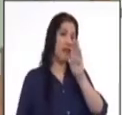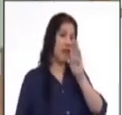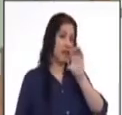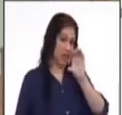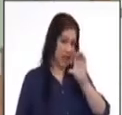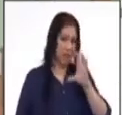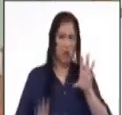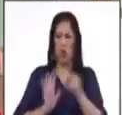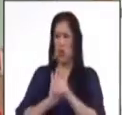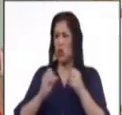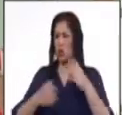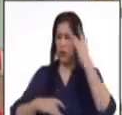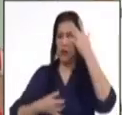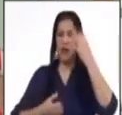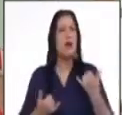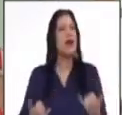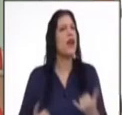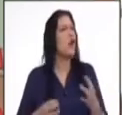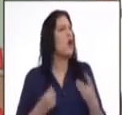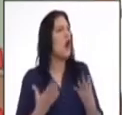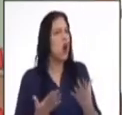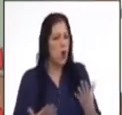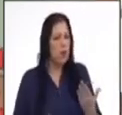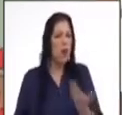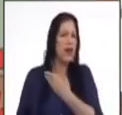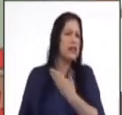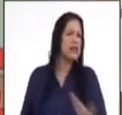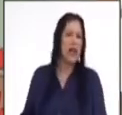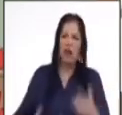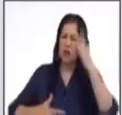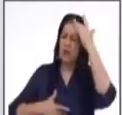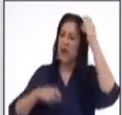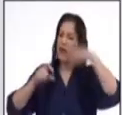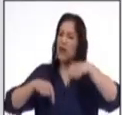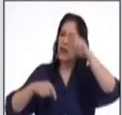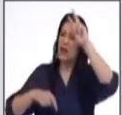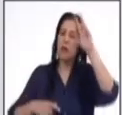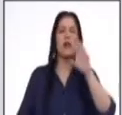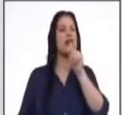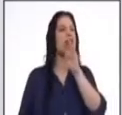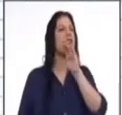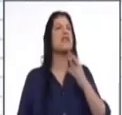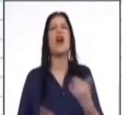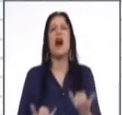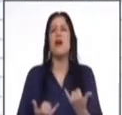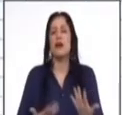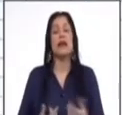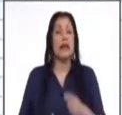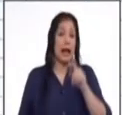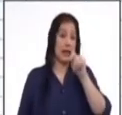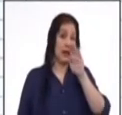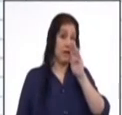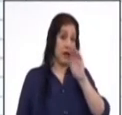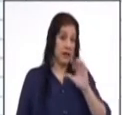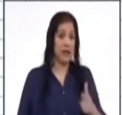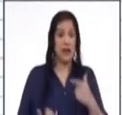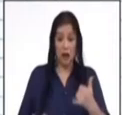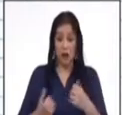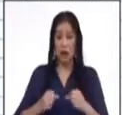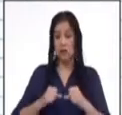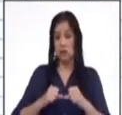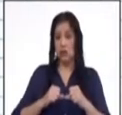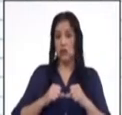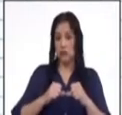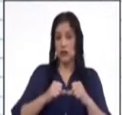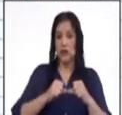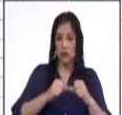esto, profesora, ¿cómo se encuentra ahora la salud pública respecto a la tuberculosis? En nuestro país, la tuberculosis ha seguido